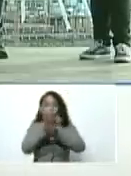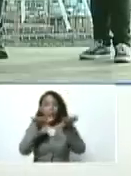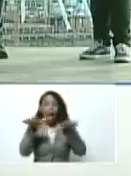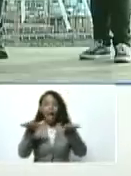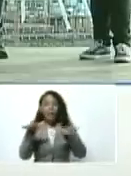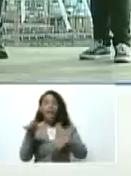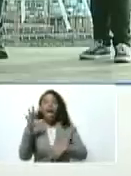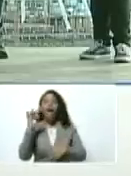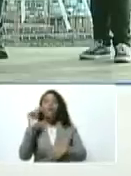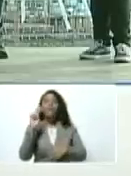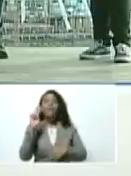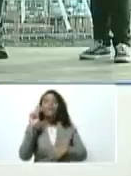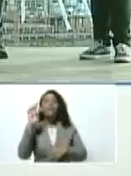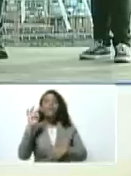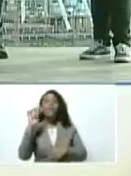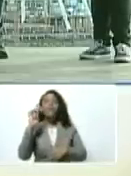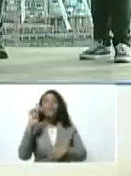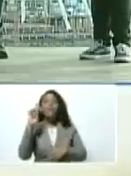Frufru.